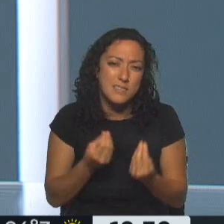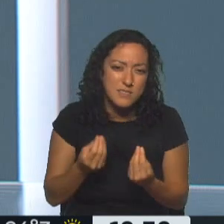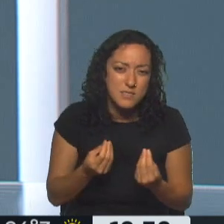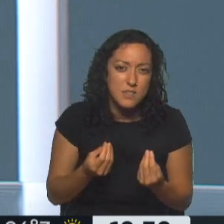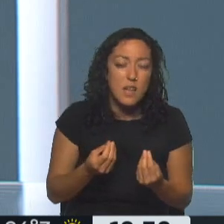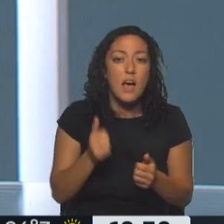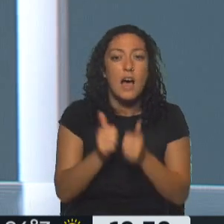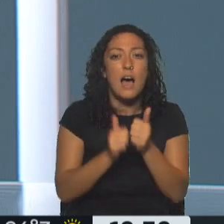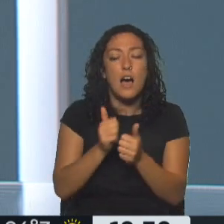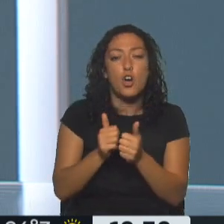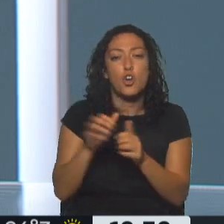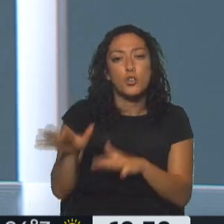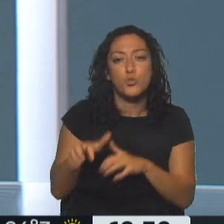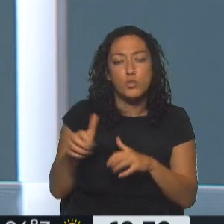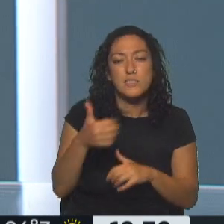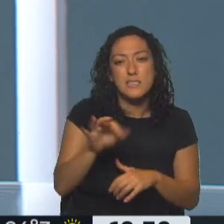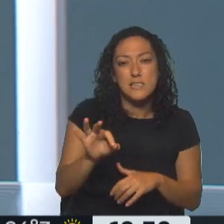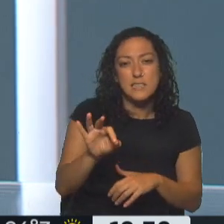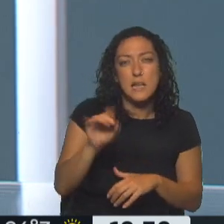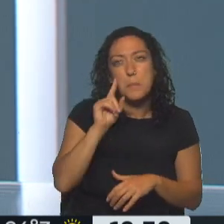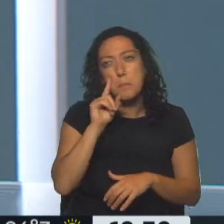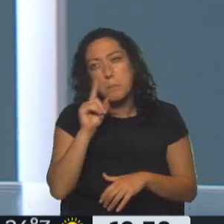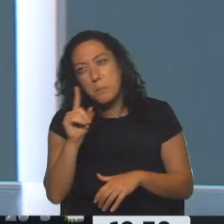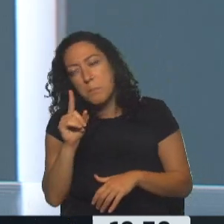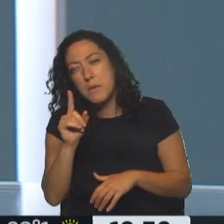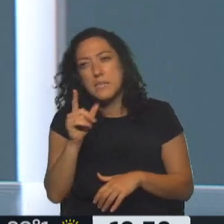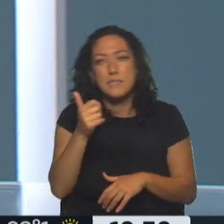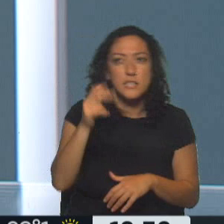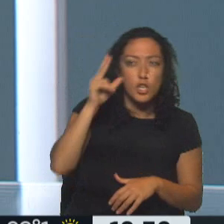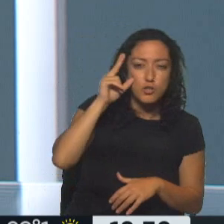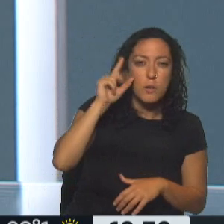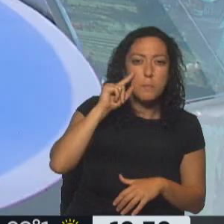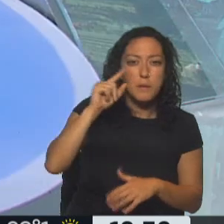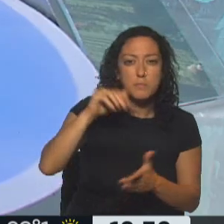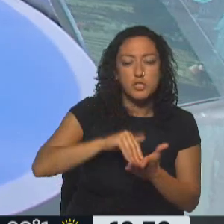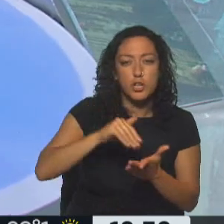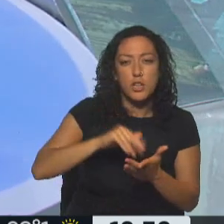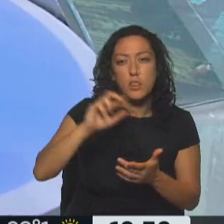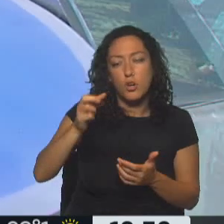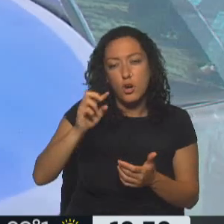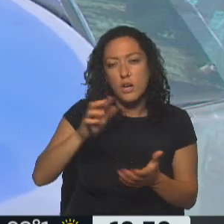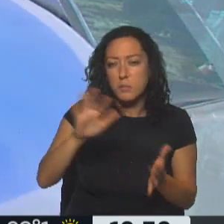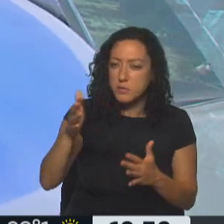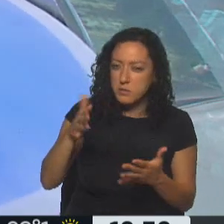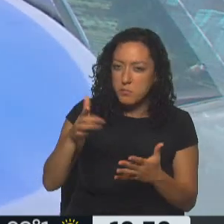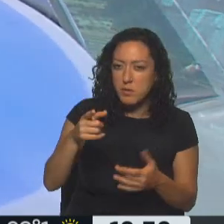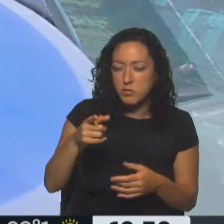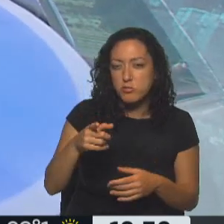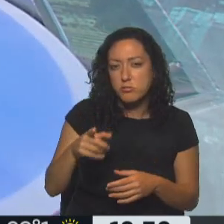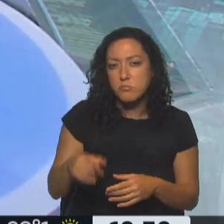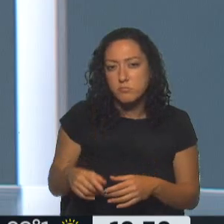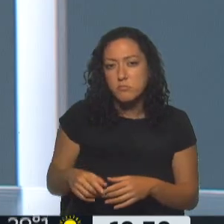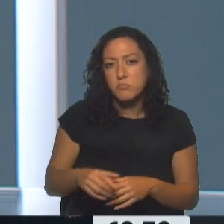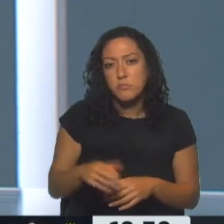el sector agroindustriales portó por 60.000 y pico 68 mil millones de dólares más o menos no sé rulos si tiene una cifra si hay ando